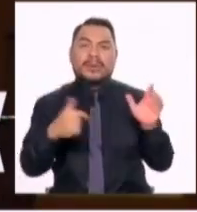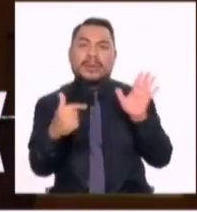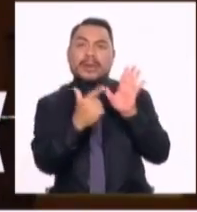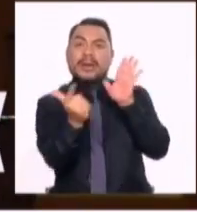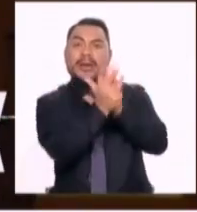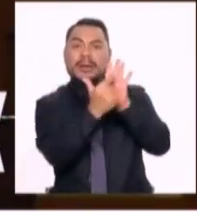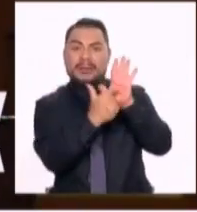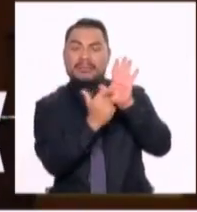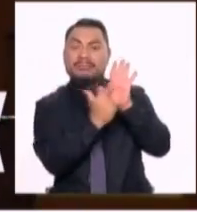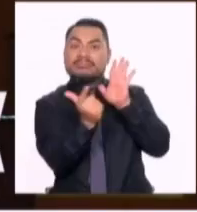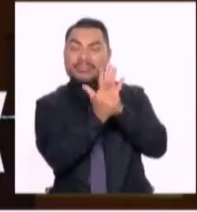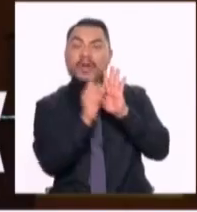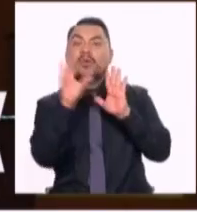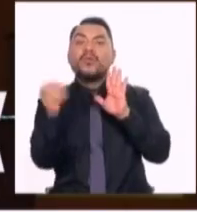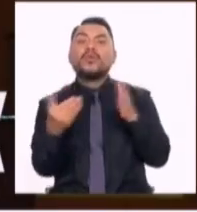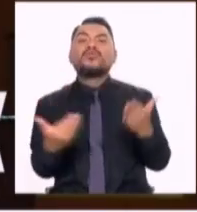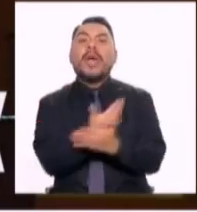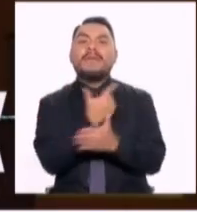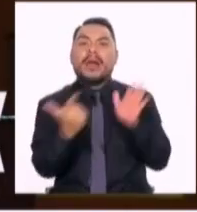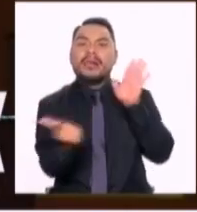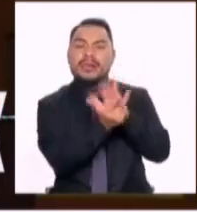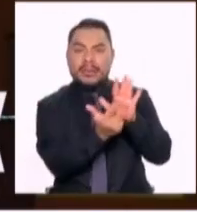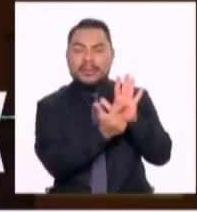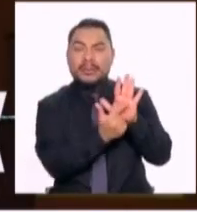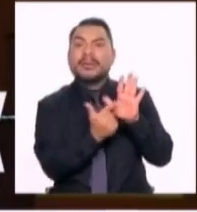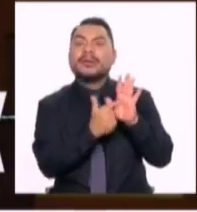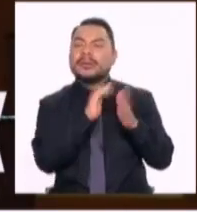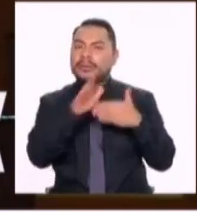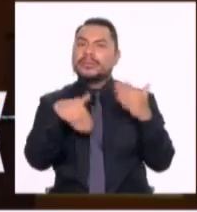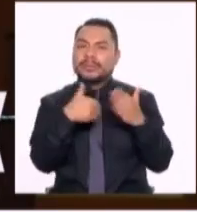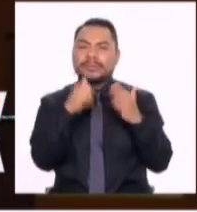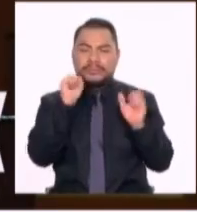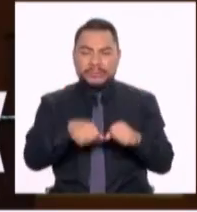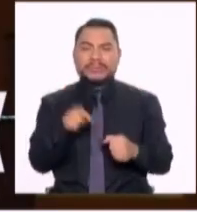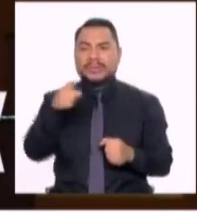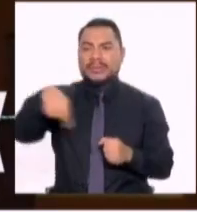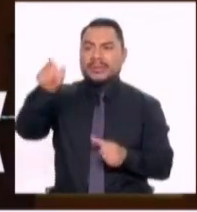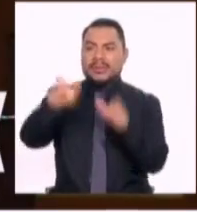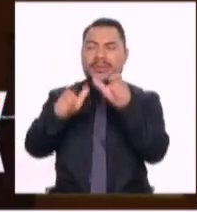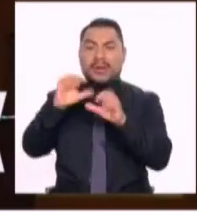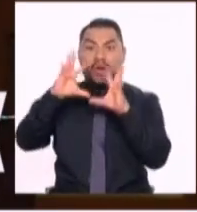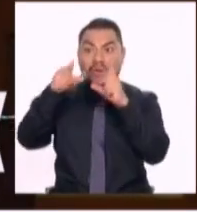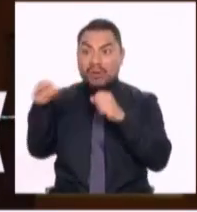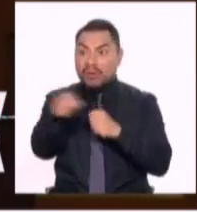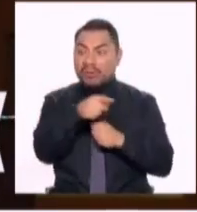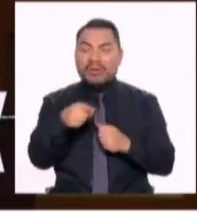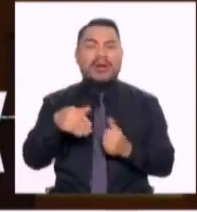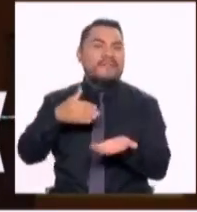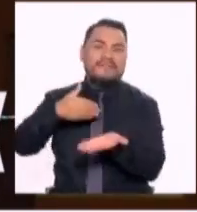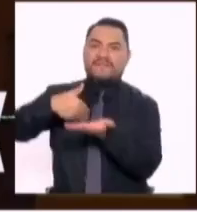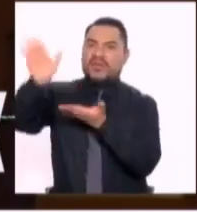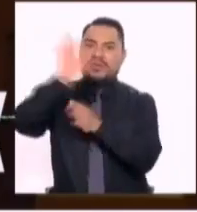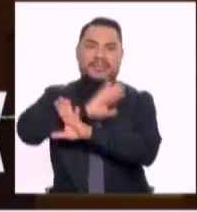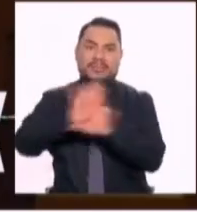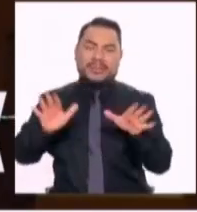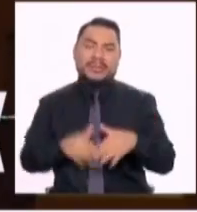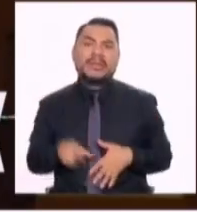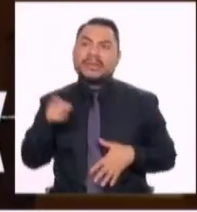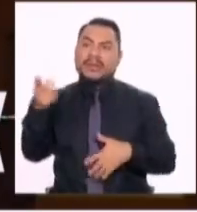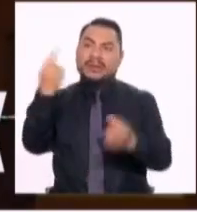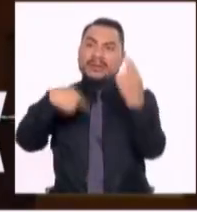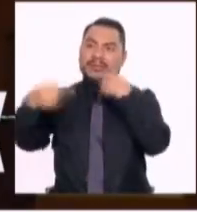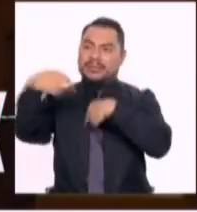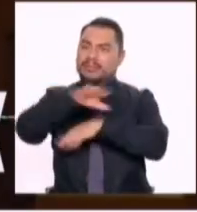delincuentes. Y hay que decirlo, acá en Perú la corrupción es enorme. Algunos policías y oficiales, ¿no?, en la mayoría